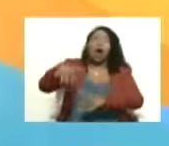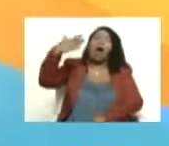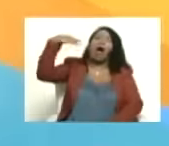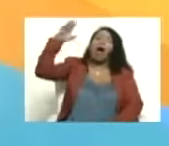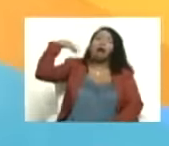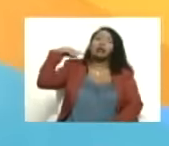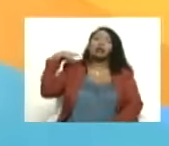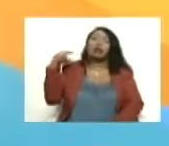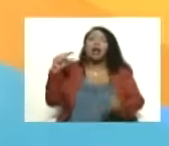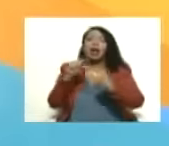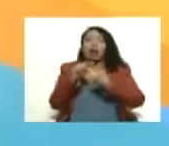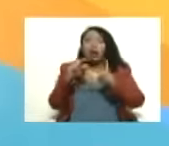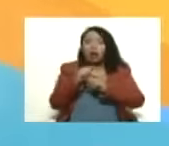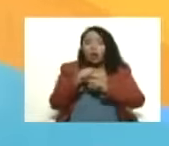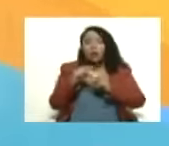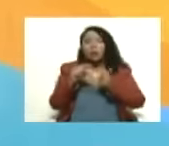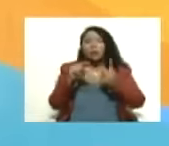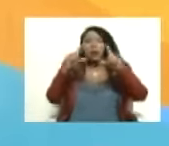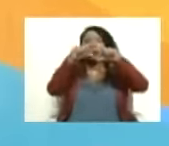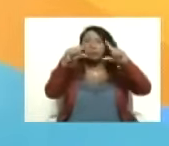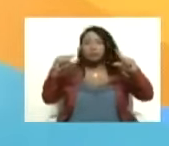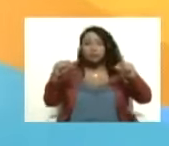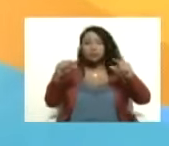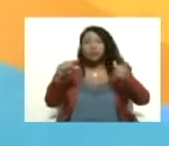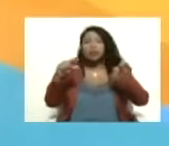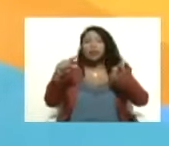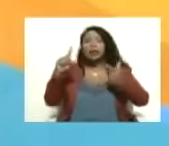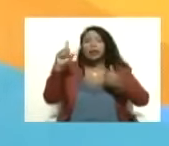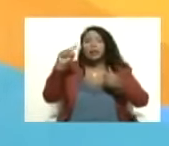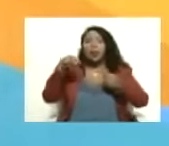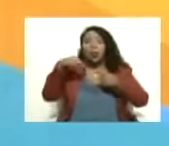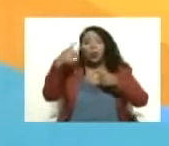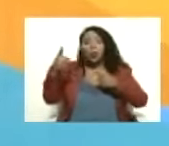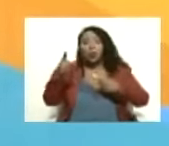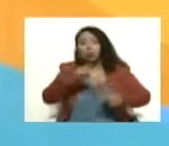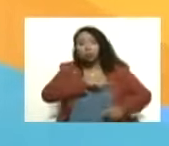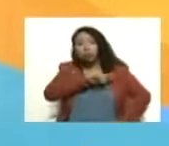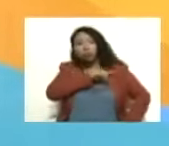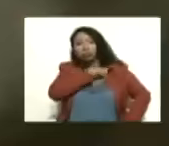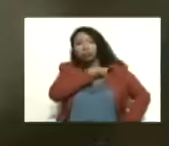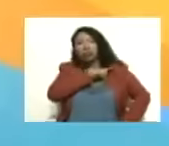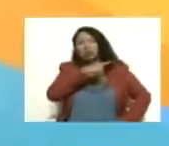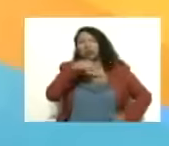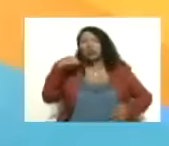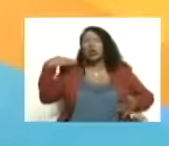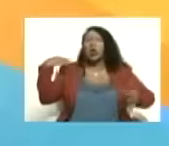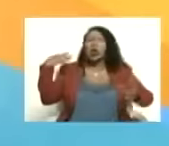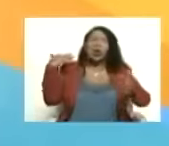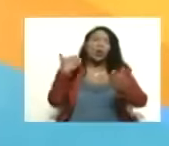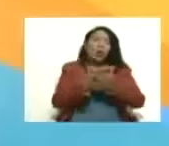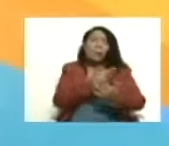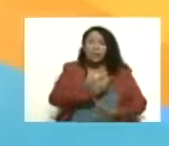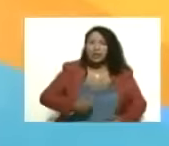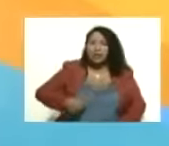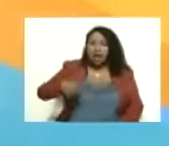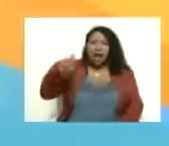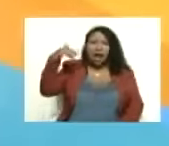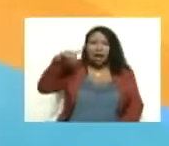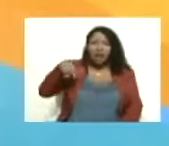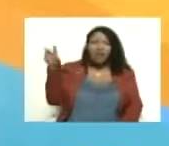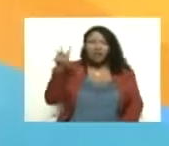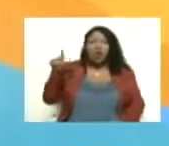Adecco aquellos gobiernos cellano Marcos Pérez Jiménez eh Isaías Medina angarita todos los presidentes de Venezuela